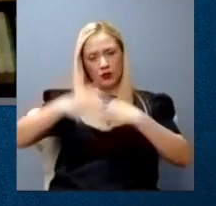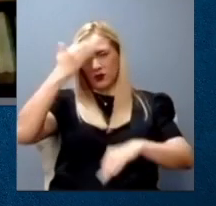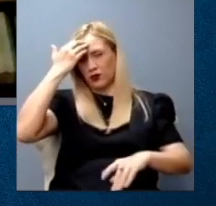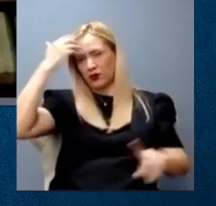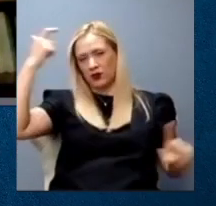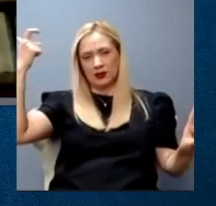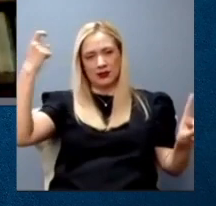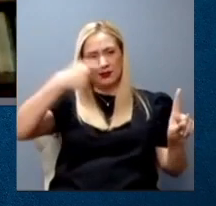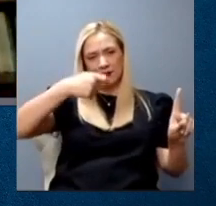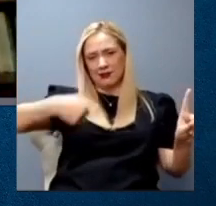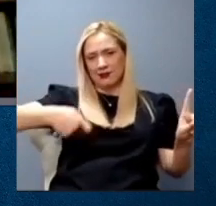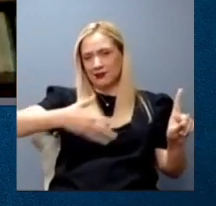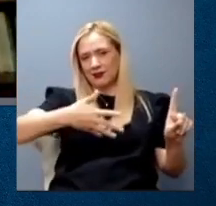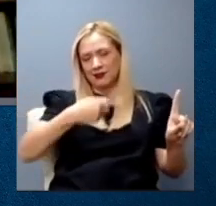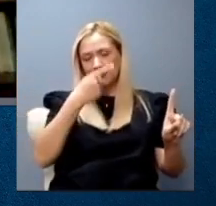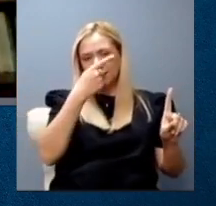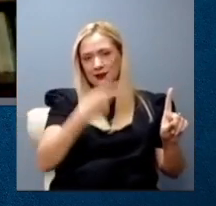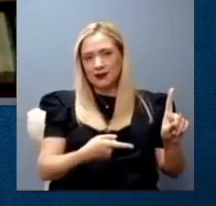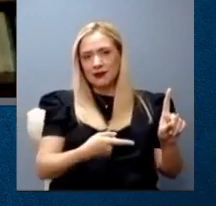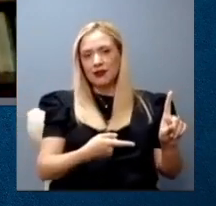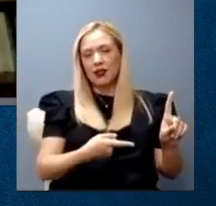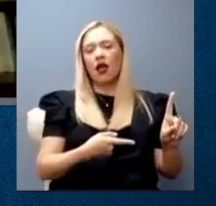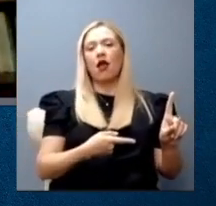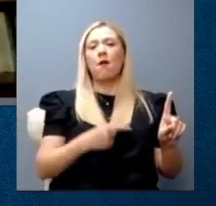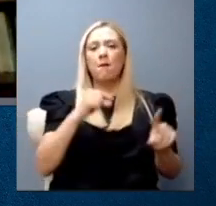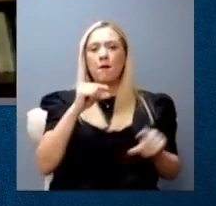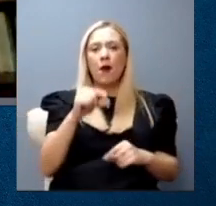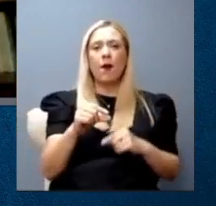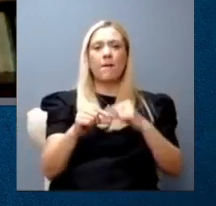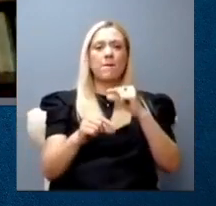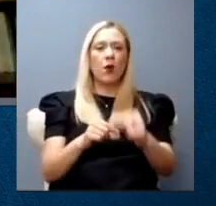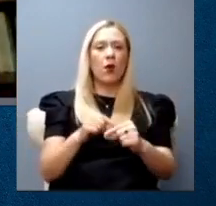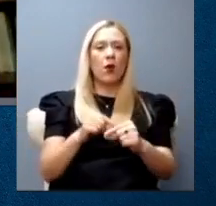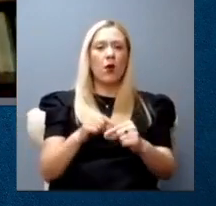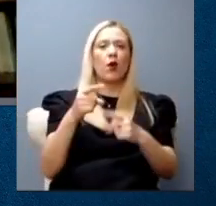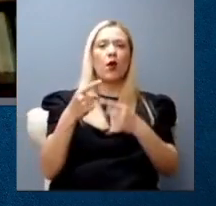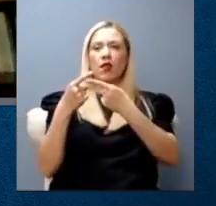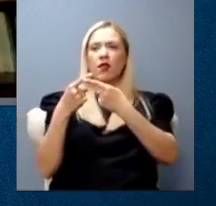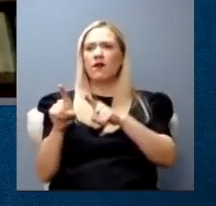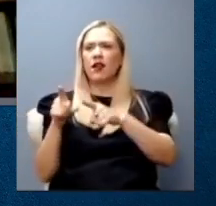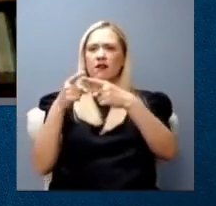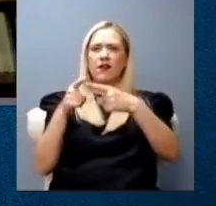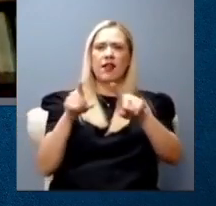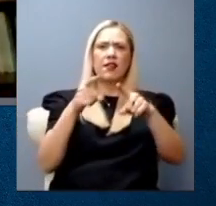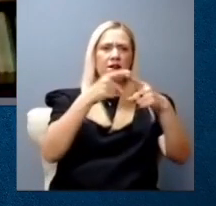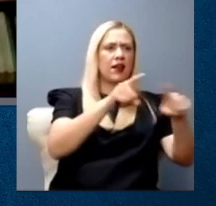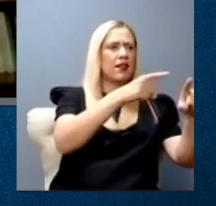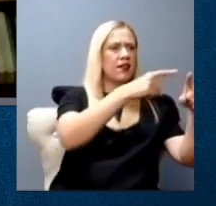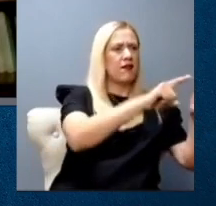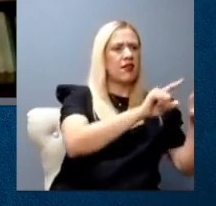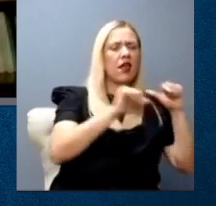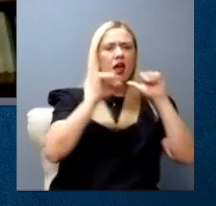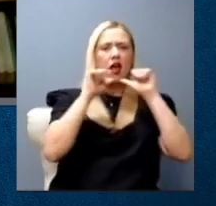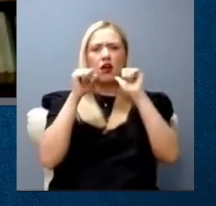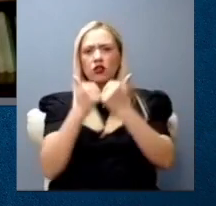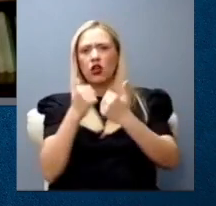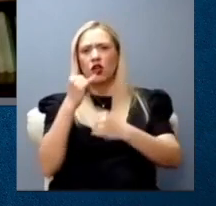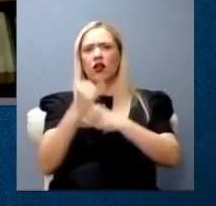de la Declaración Universal se van adoptando en el seno de las diferentes organizaciones internacionales un